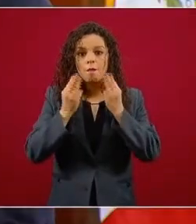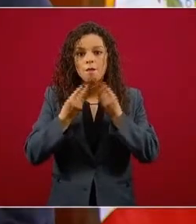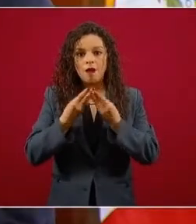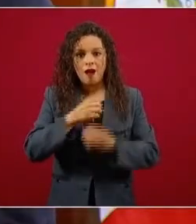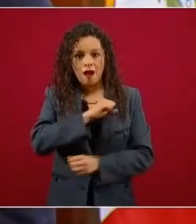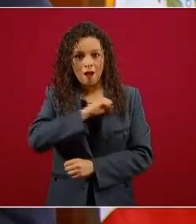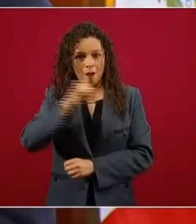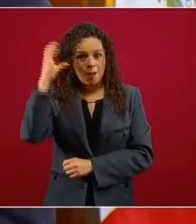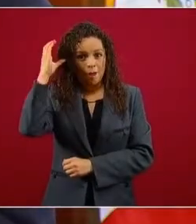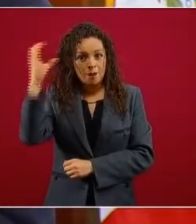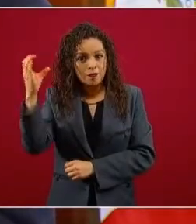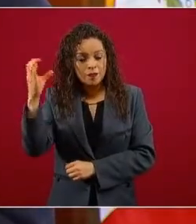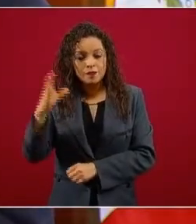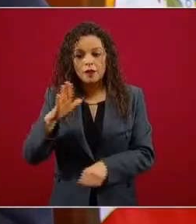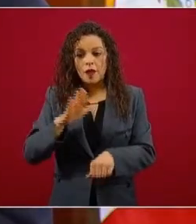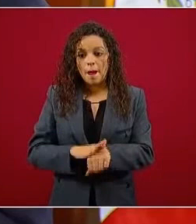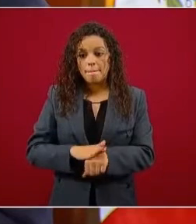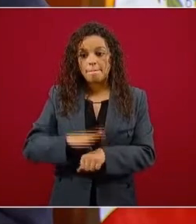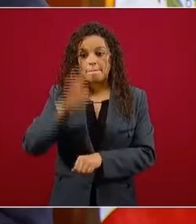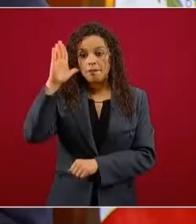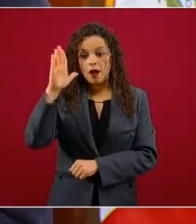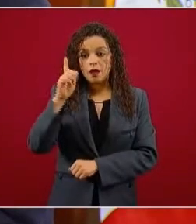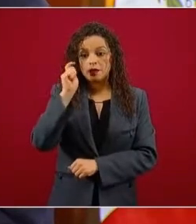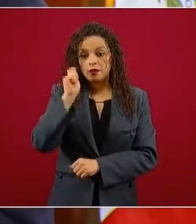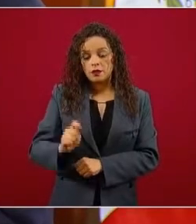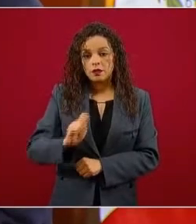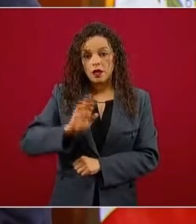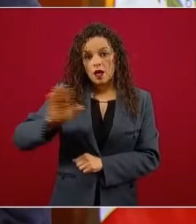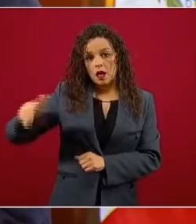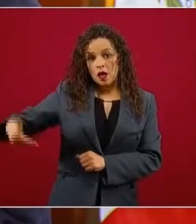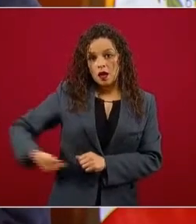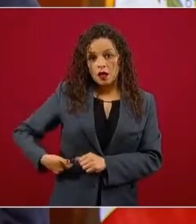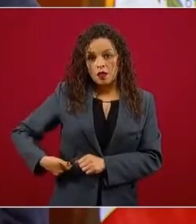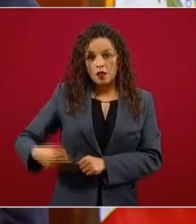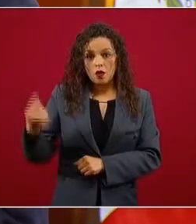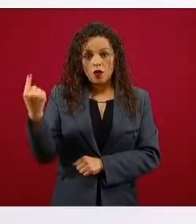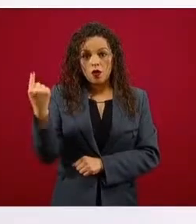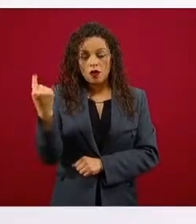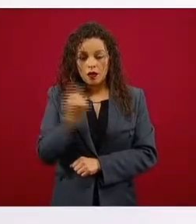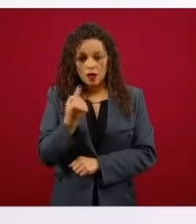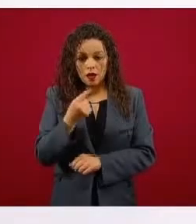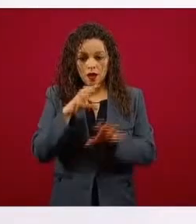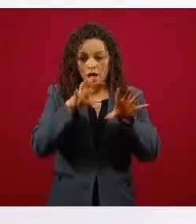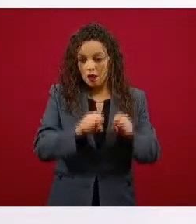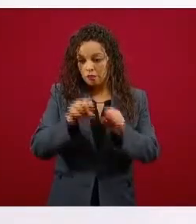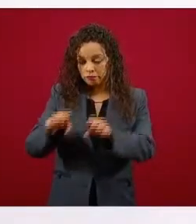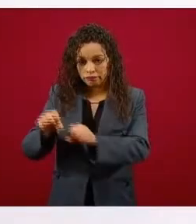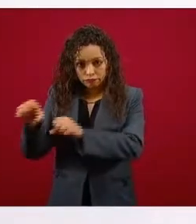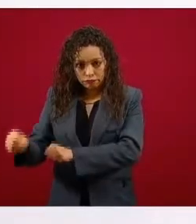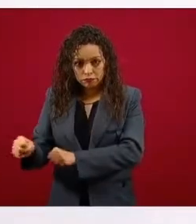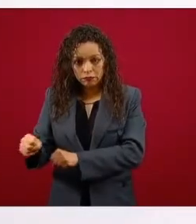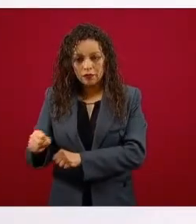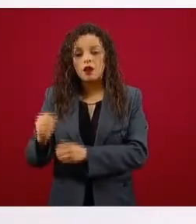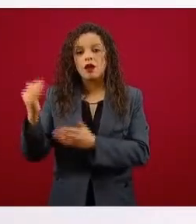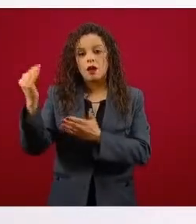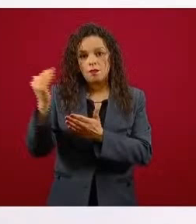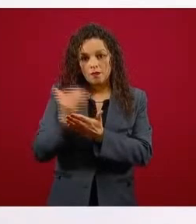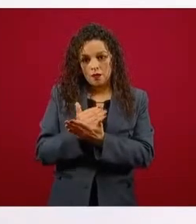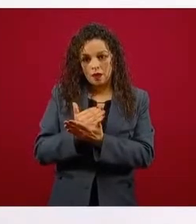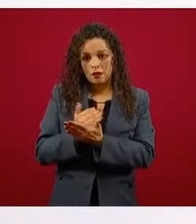heridos y detenidos que los muertos. Es decir, se